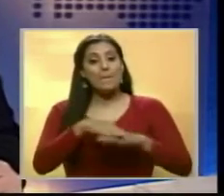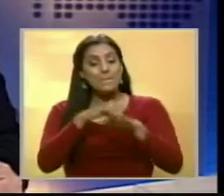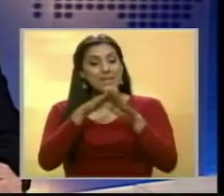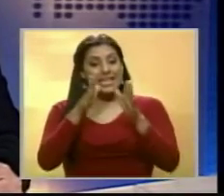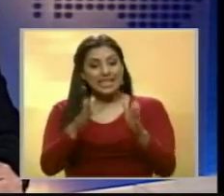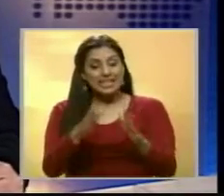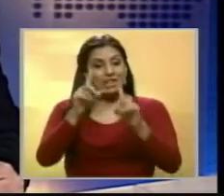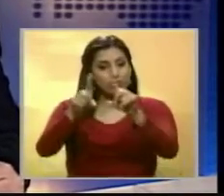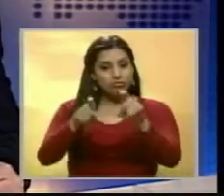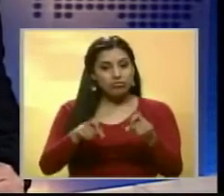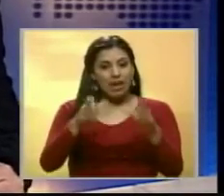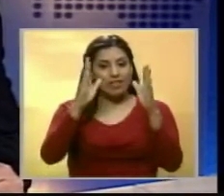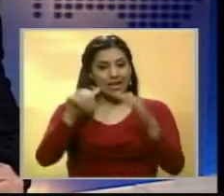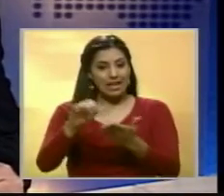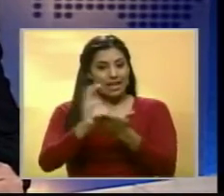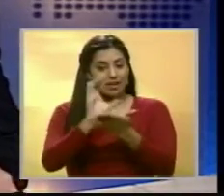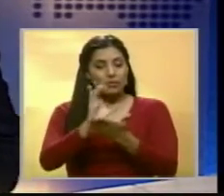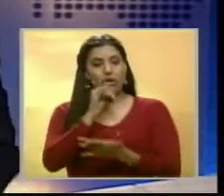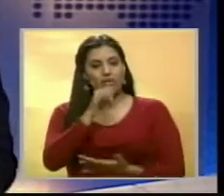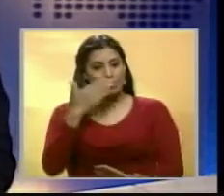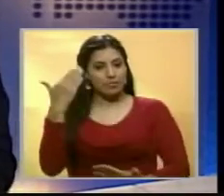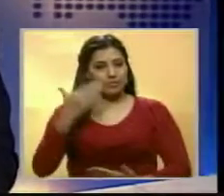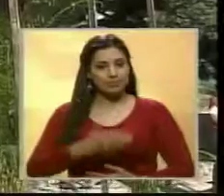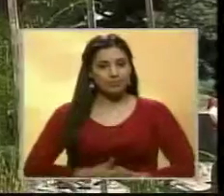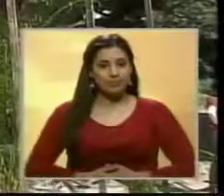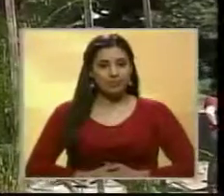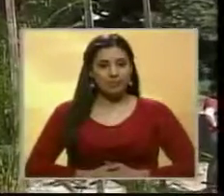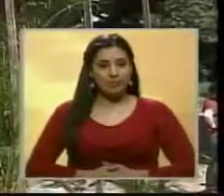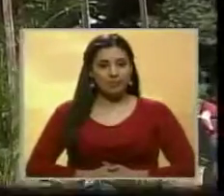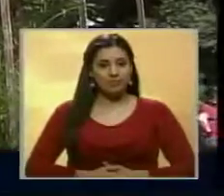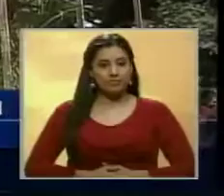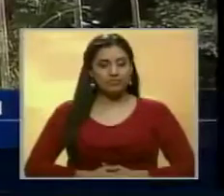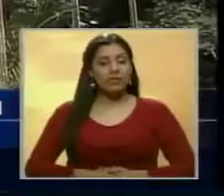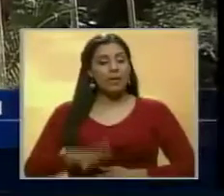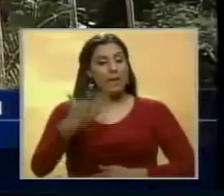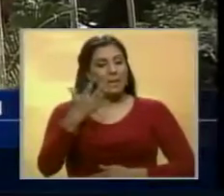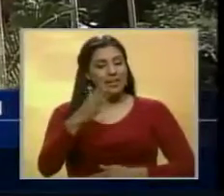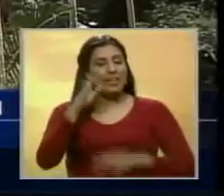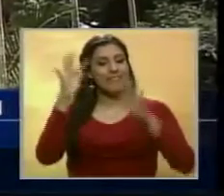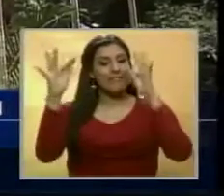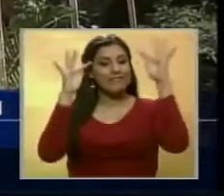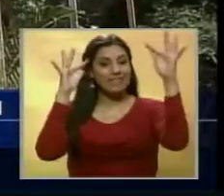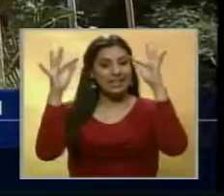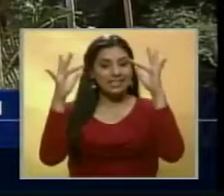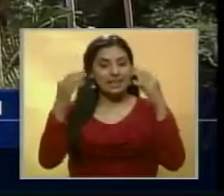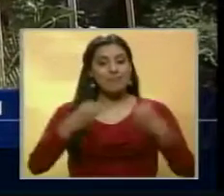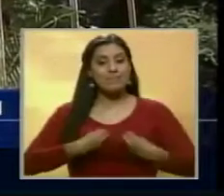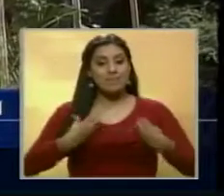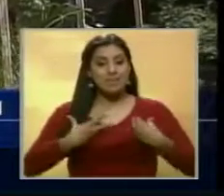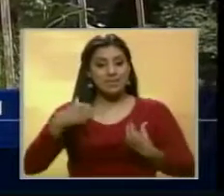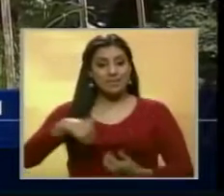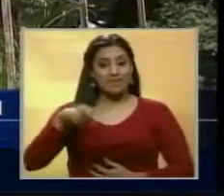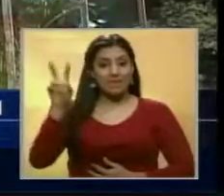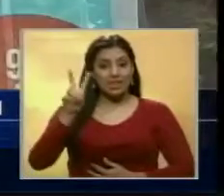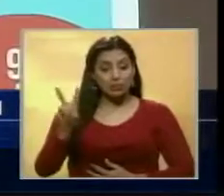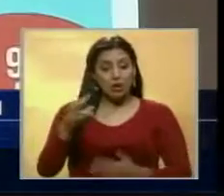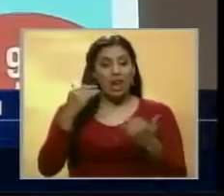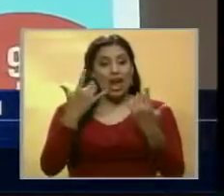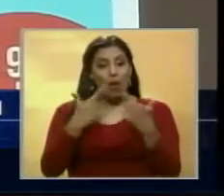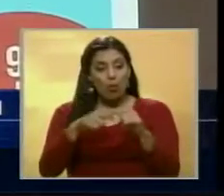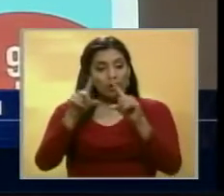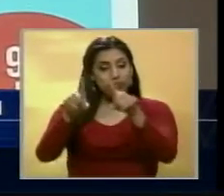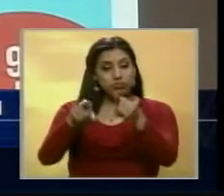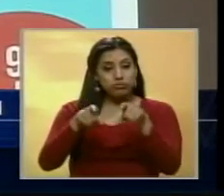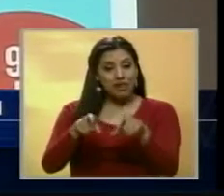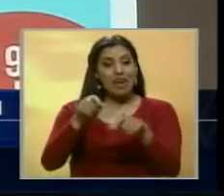la Agricultura Urbana. Lee Flores nos tiene los detalles. Adelante. Como parte del festival Vive la Venezuela Agrourbana, este